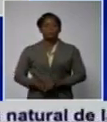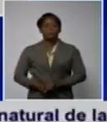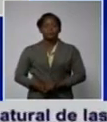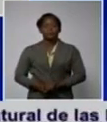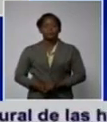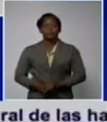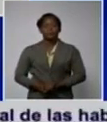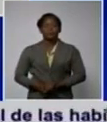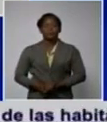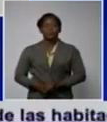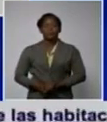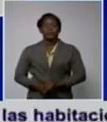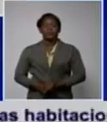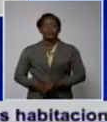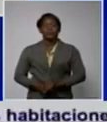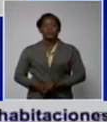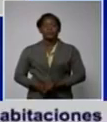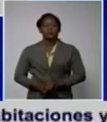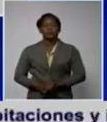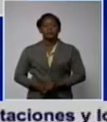Como el municipio de mayor